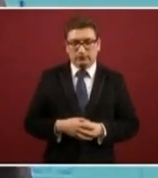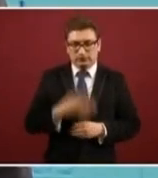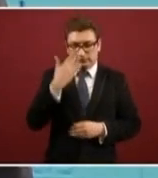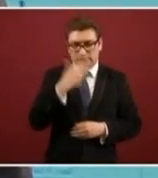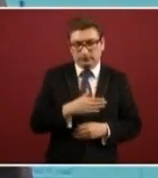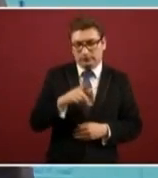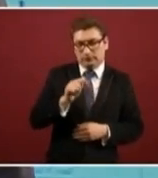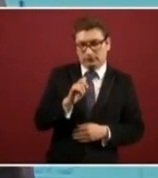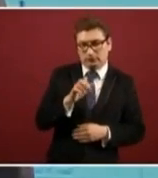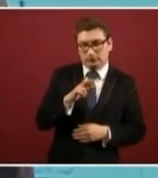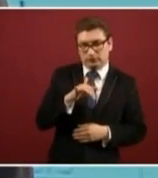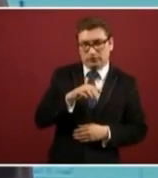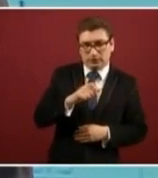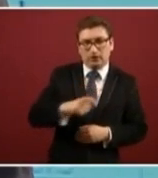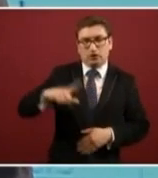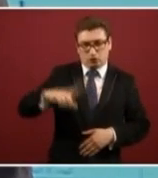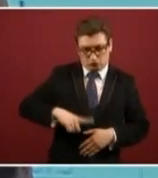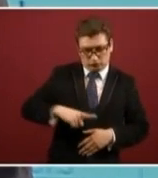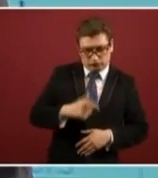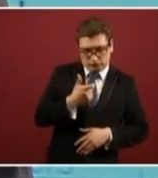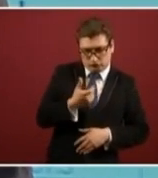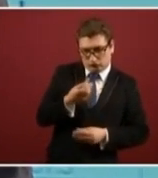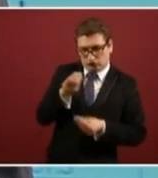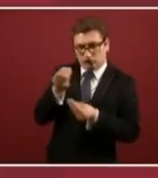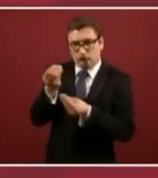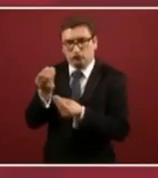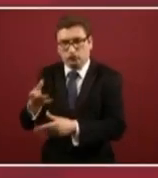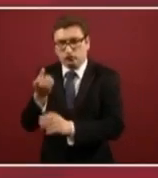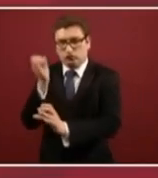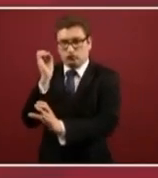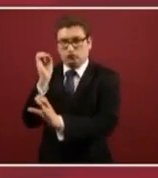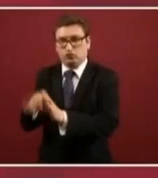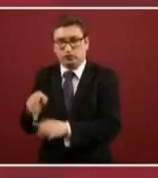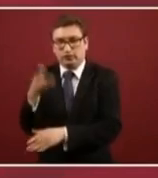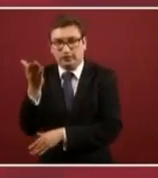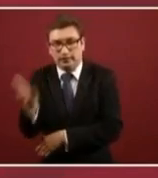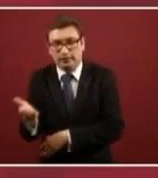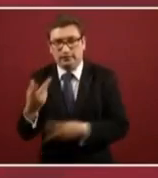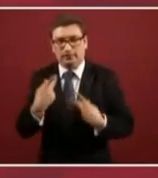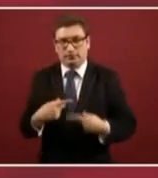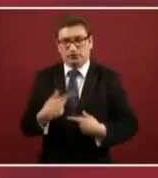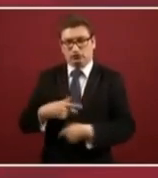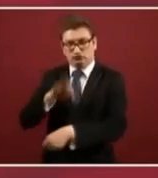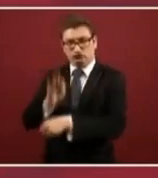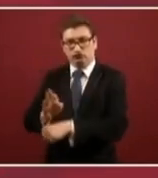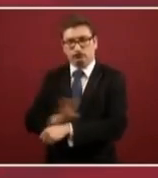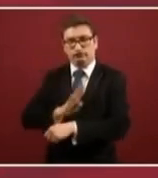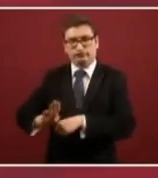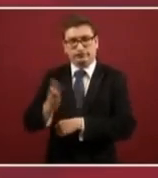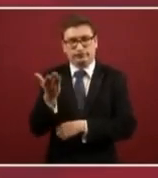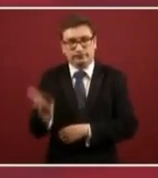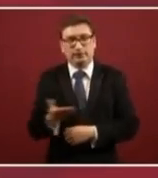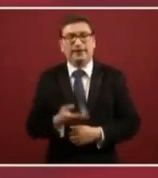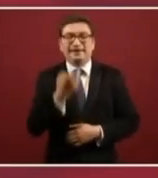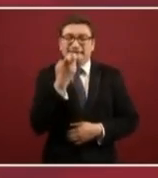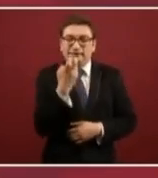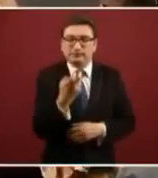Federación al beneficiario. Ese es otro cambio